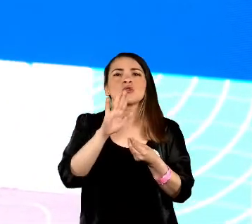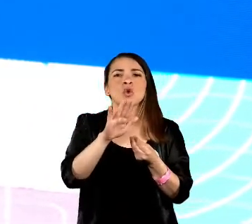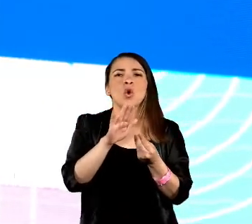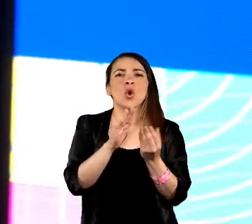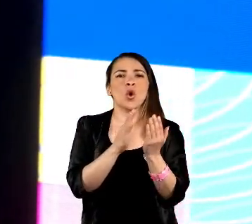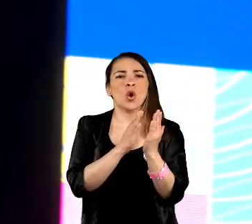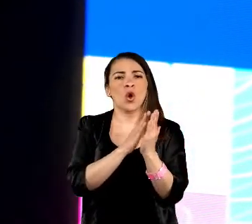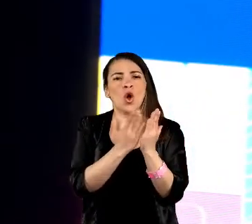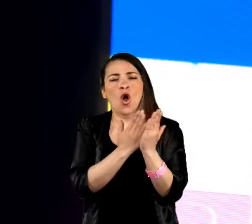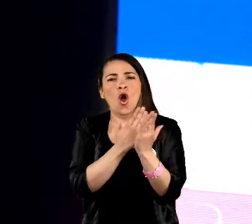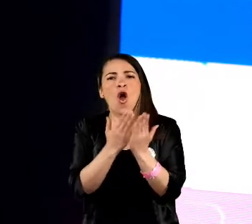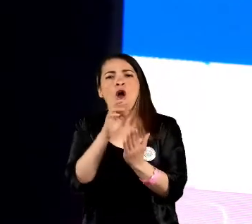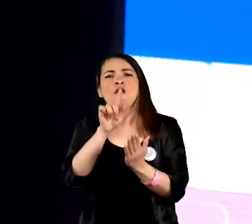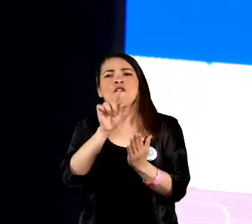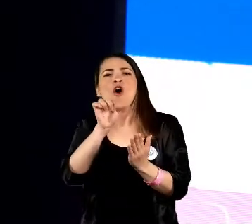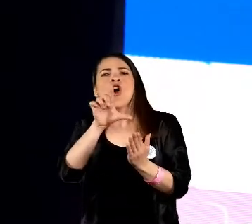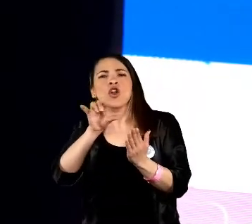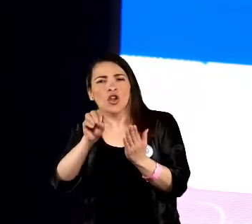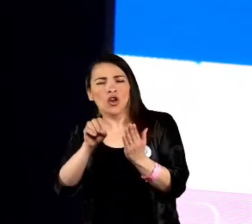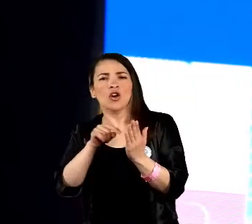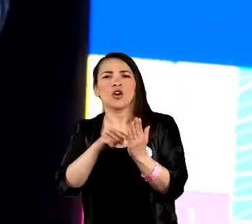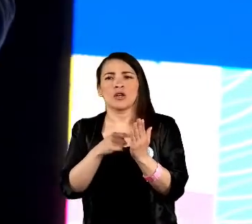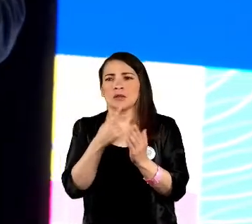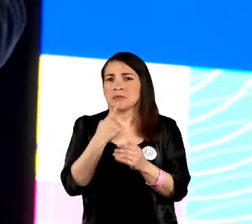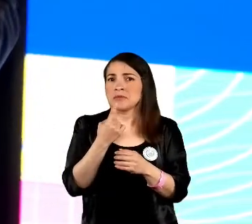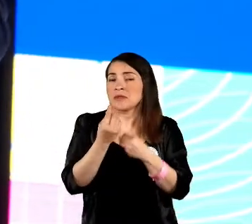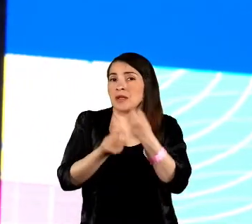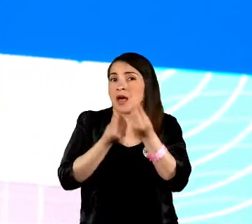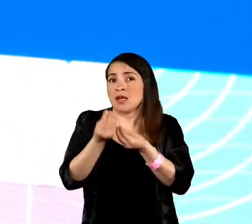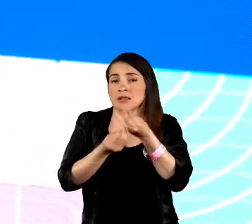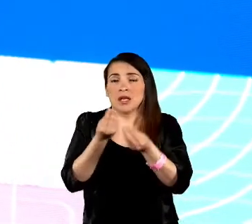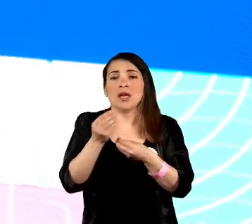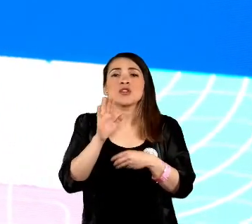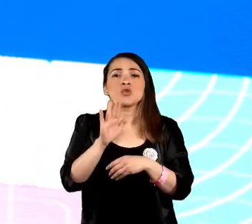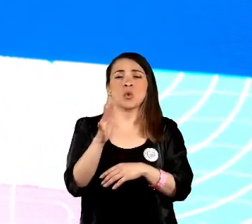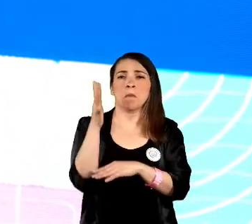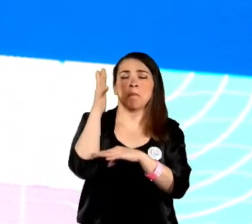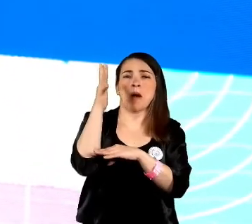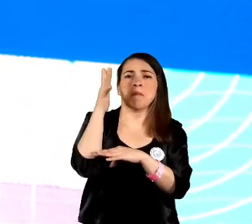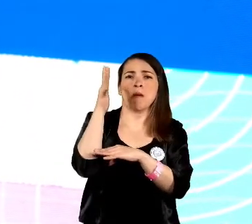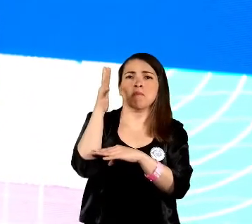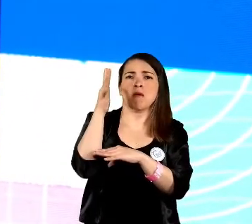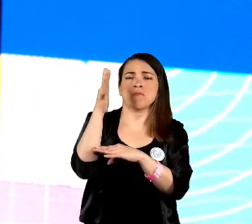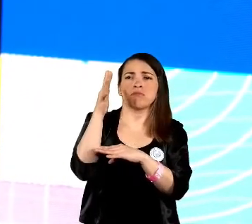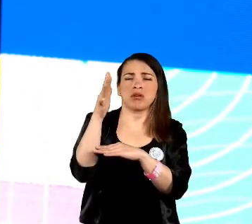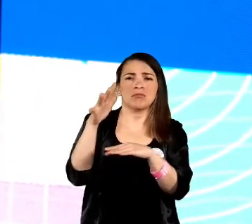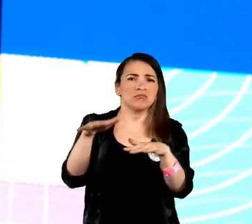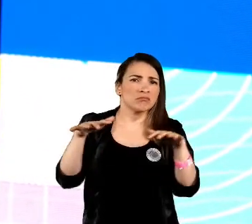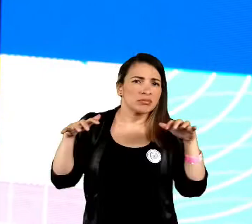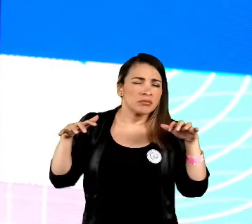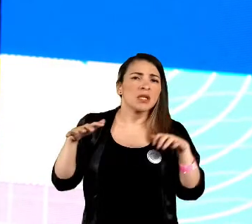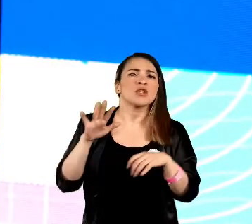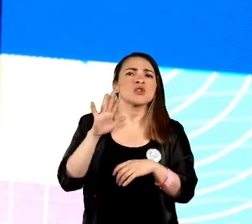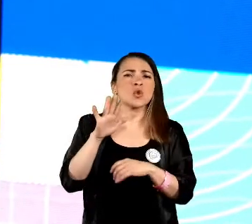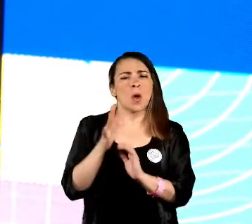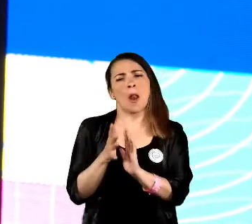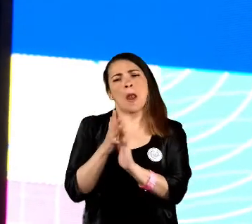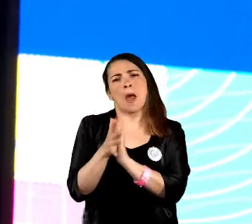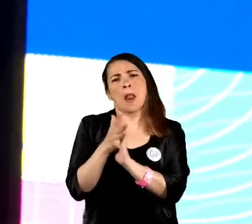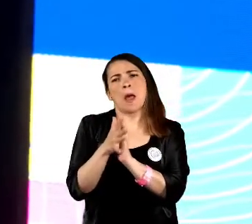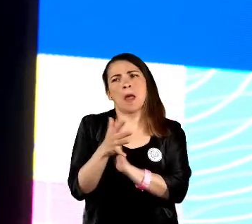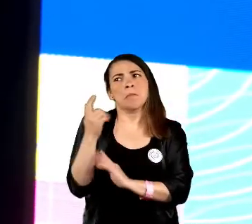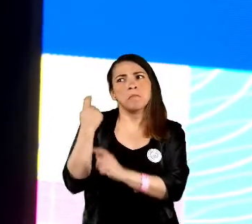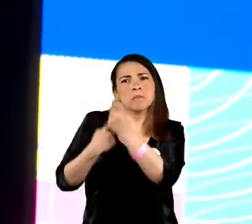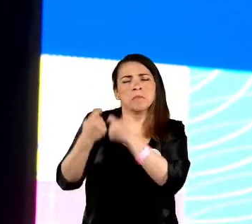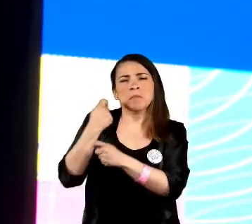prolijo hacer en la charla Mariano con todo lo que es un Pitch pero no solamente el Pitch para comercial de vender